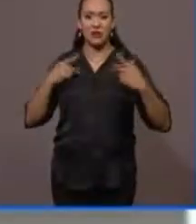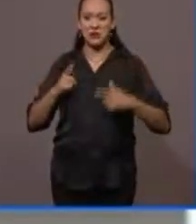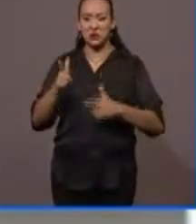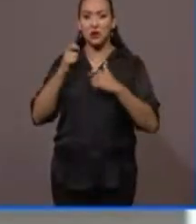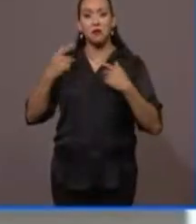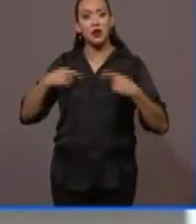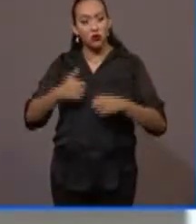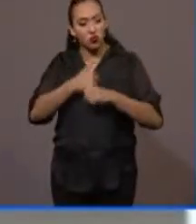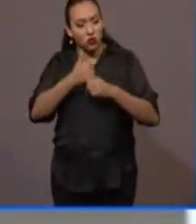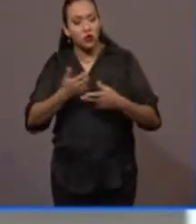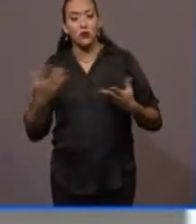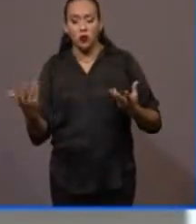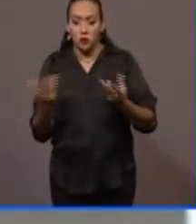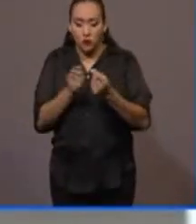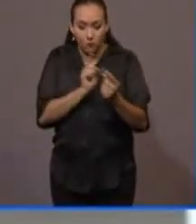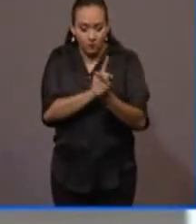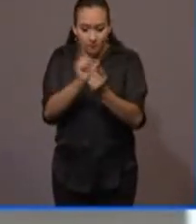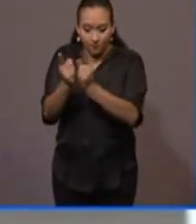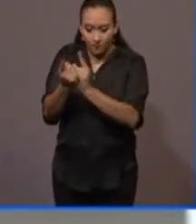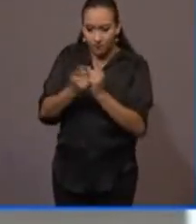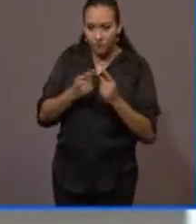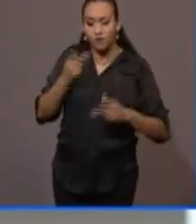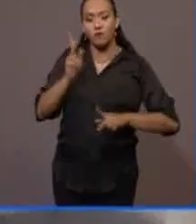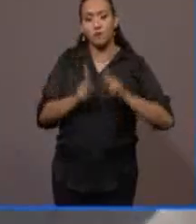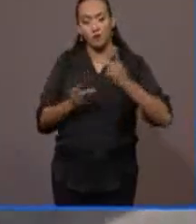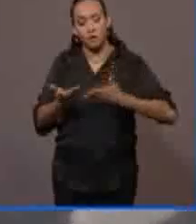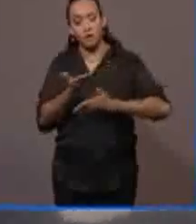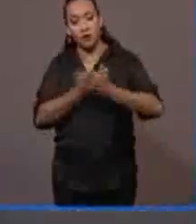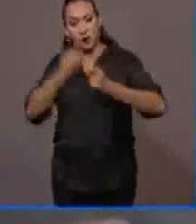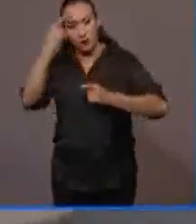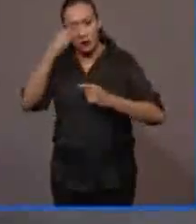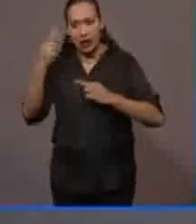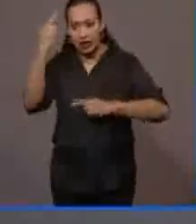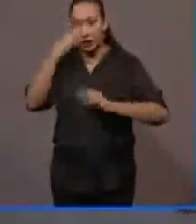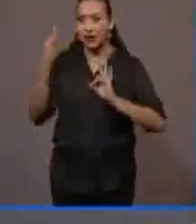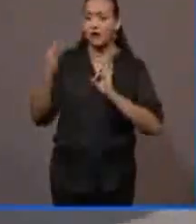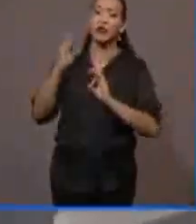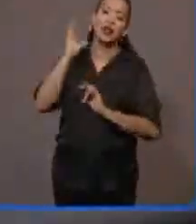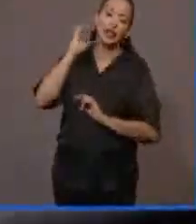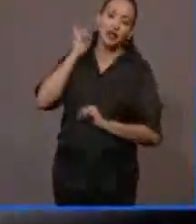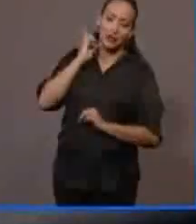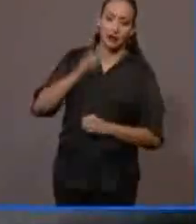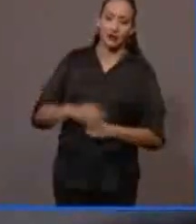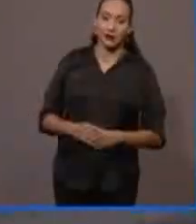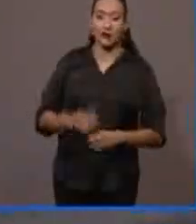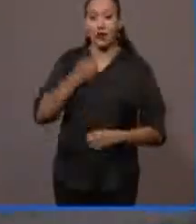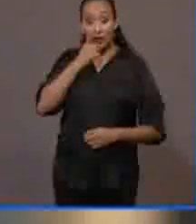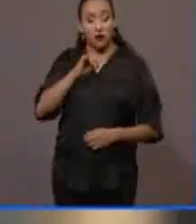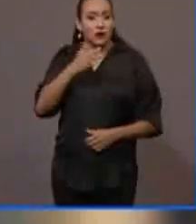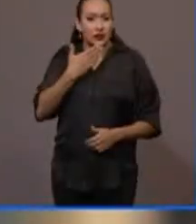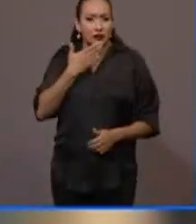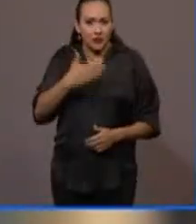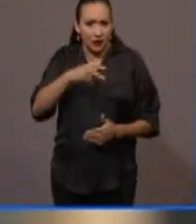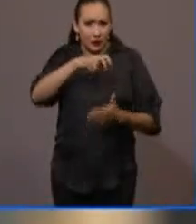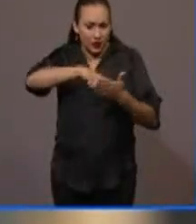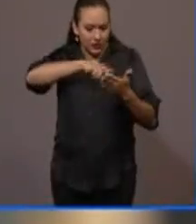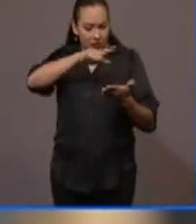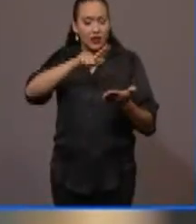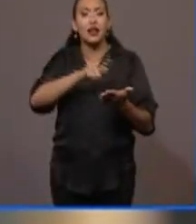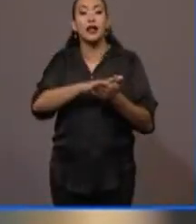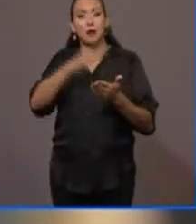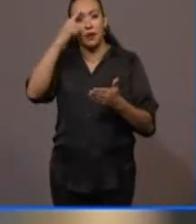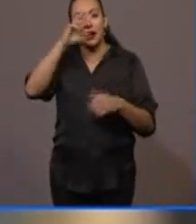de la sociedad civil, con el fin de mejorar el dictamen aprobado por la Cámara de Diputados. Consideró positivo que se haya modificado el